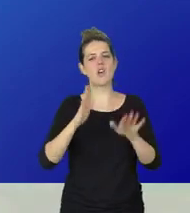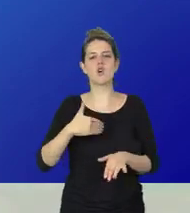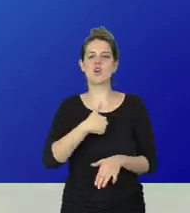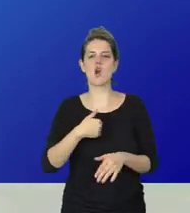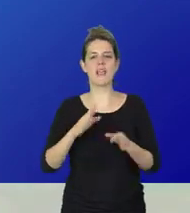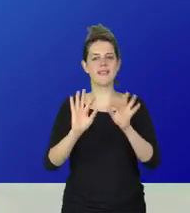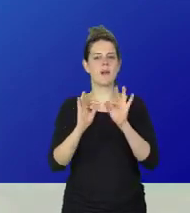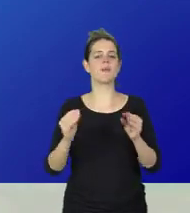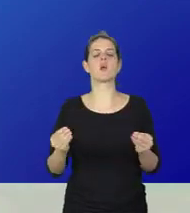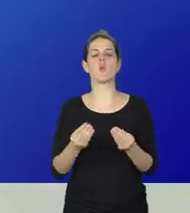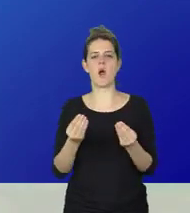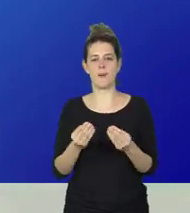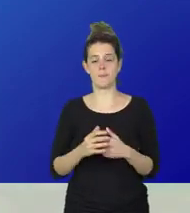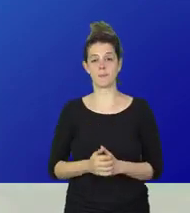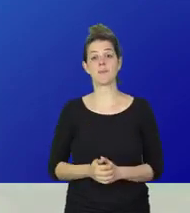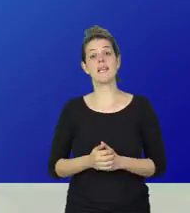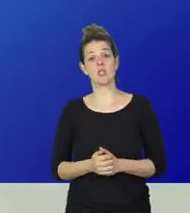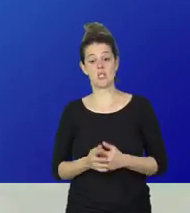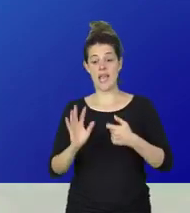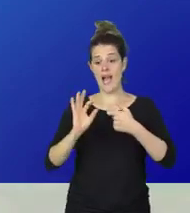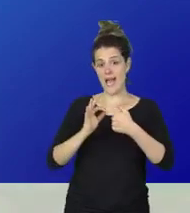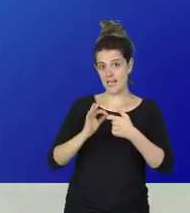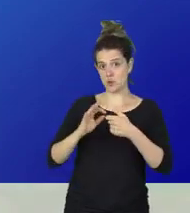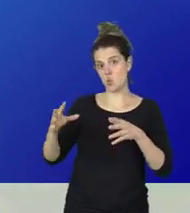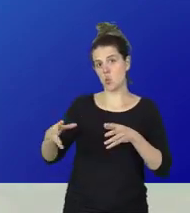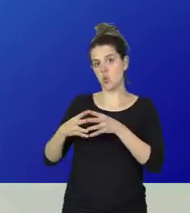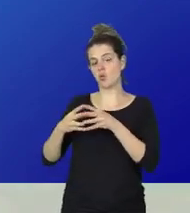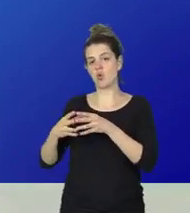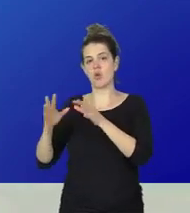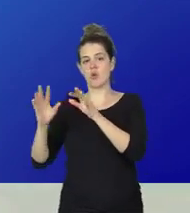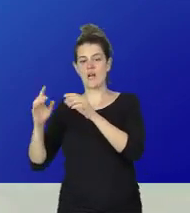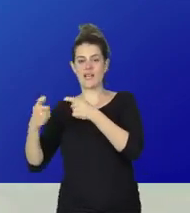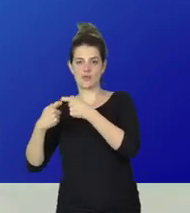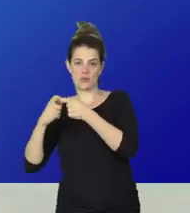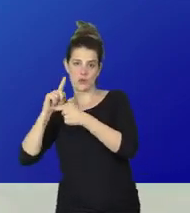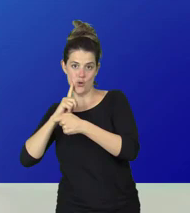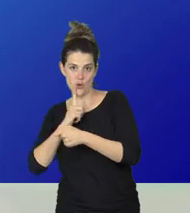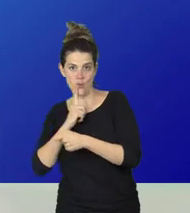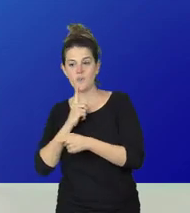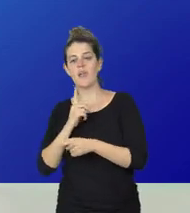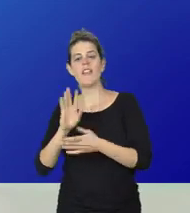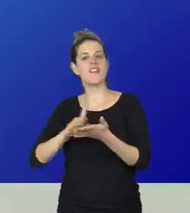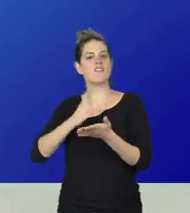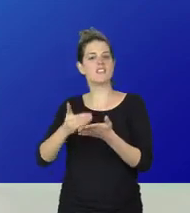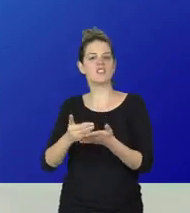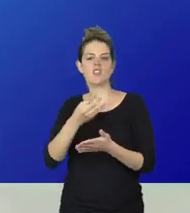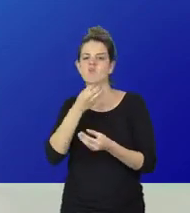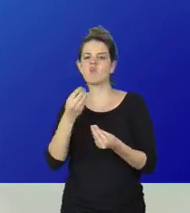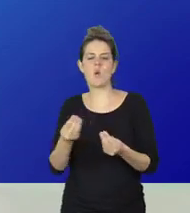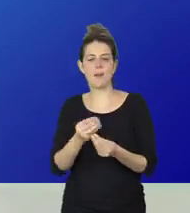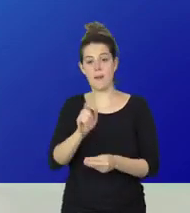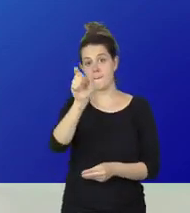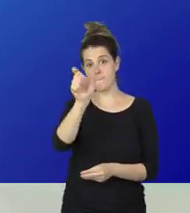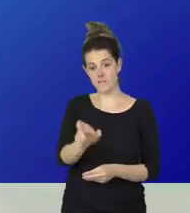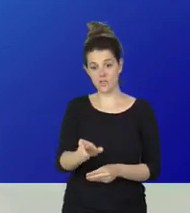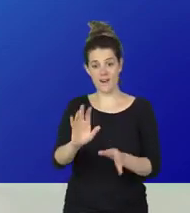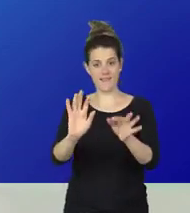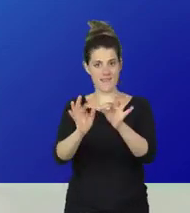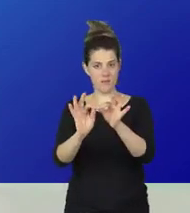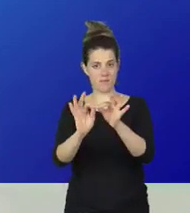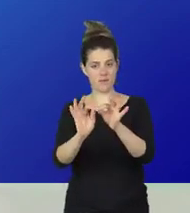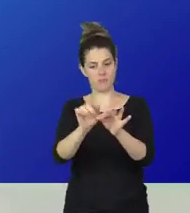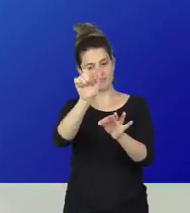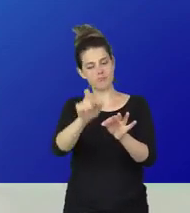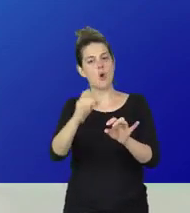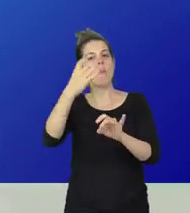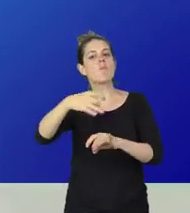junto con la Asociación de Sordos, ha definido al intérprete como aquel profesional que es capaz de,